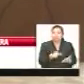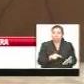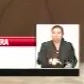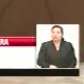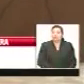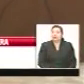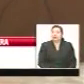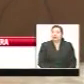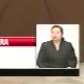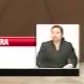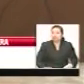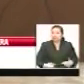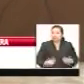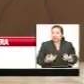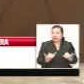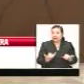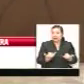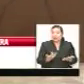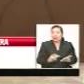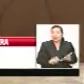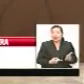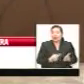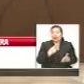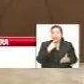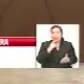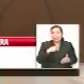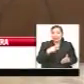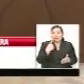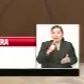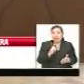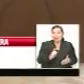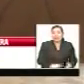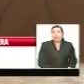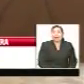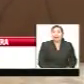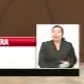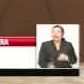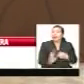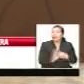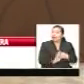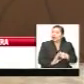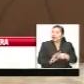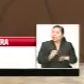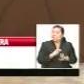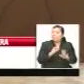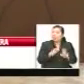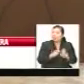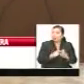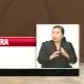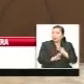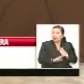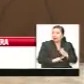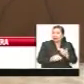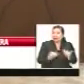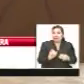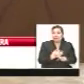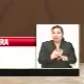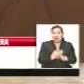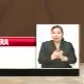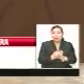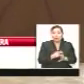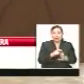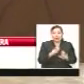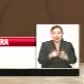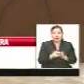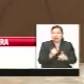mano para discutir precisamente qué elementos necesitamos tener para garantizar que los proyectos que se hagan bajo esta modalidad sean